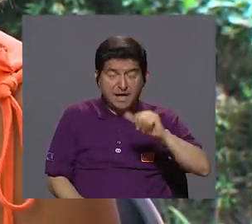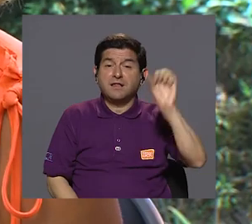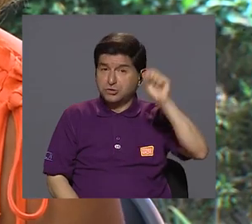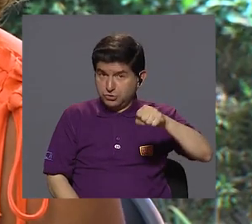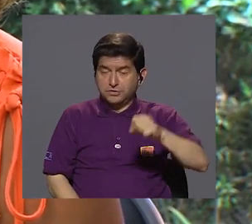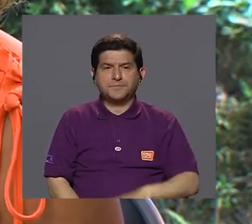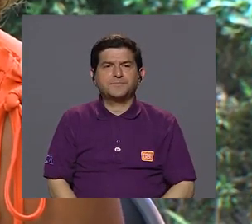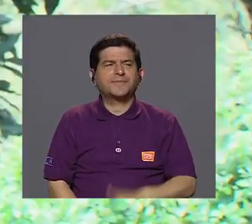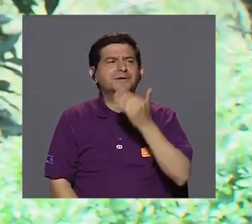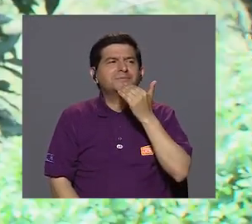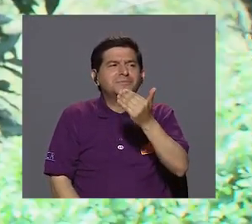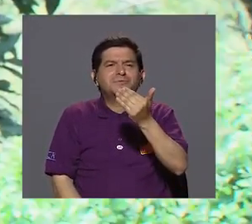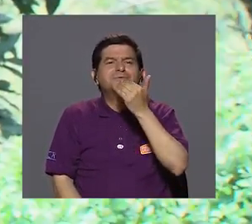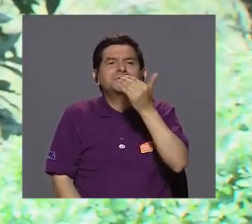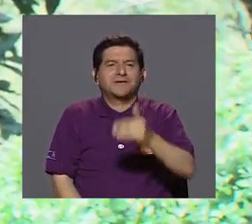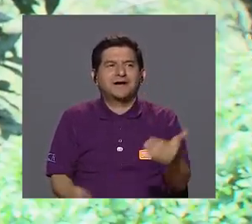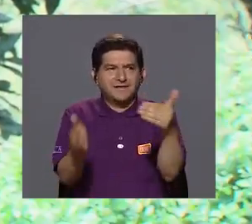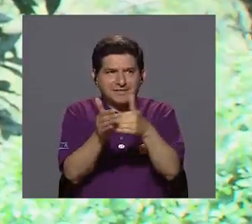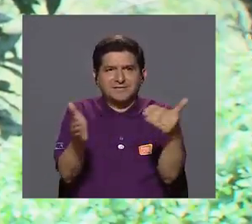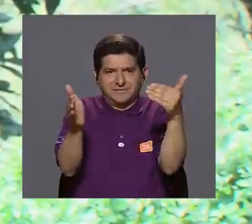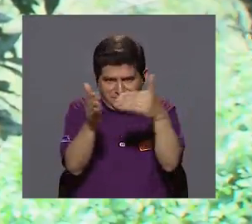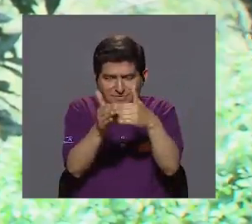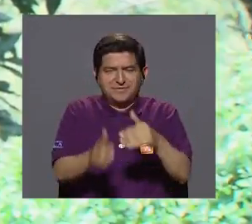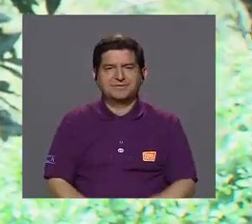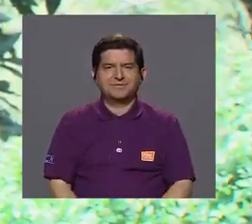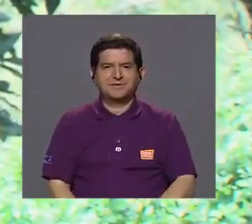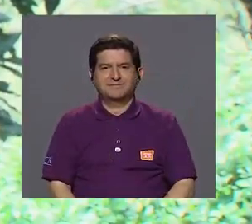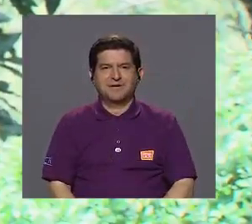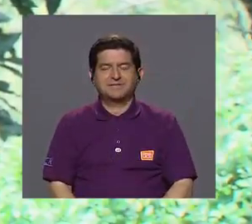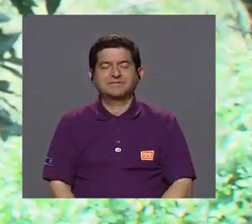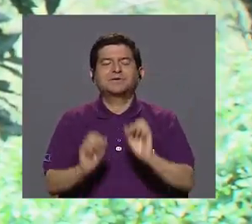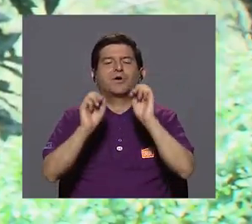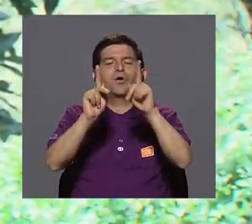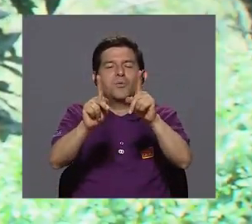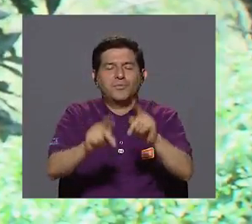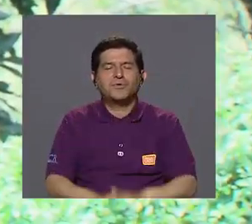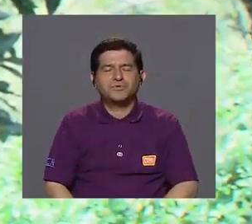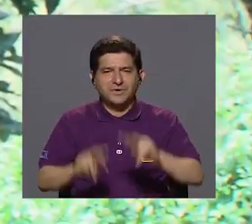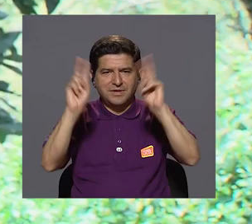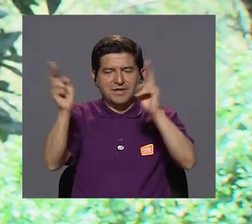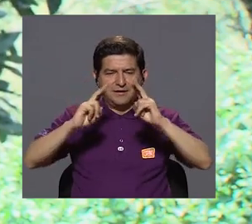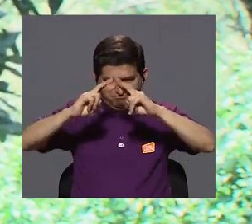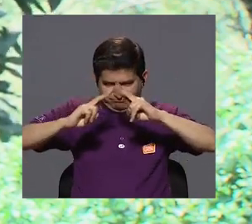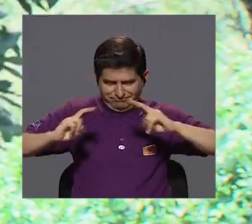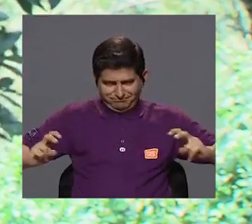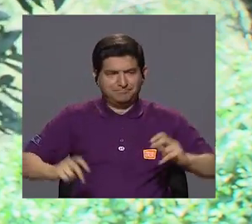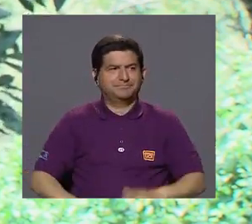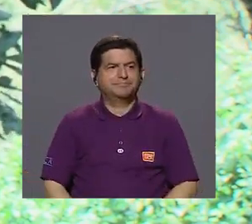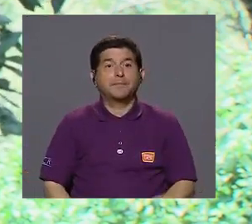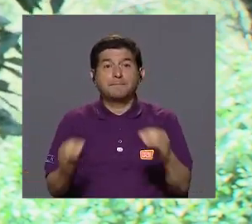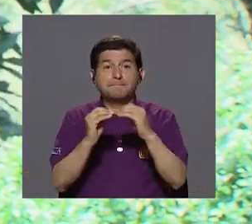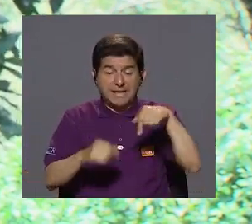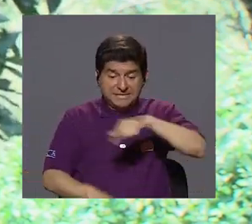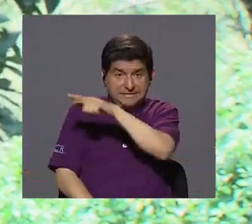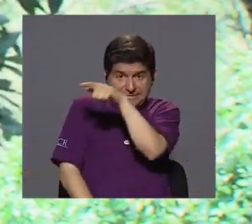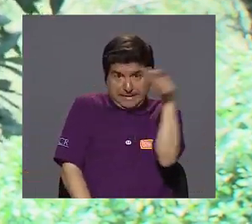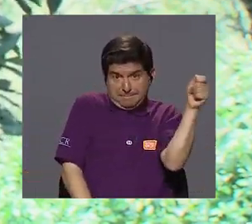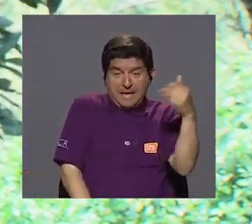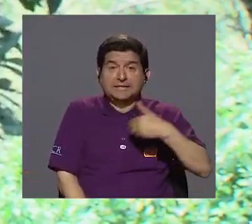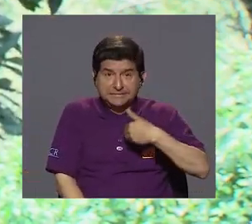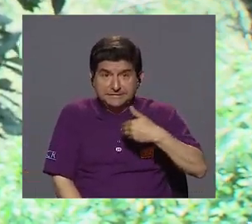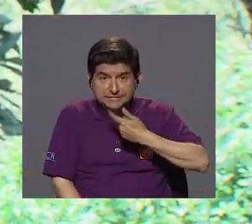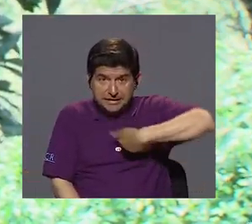no me equivoco. Sí, bueno, muchísimas gracias por, de nuevo, yo insisto, por tener la apertura para poder tratar este tema. Más